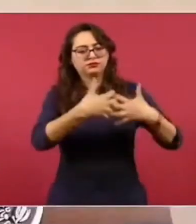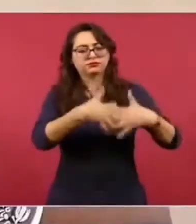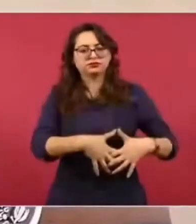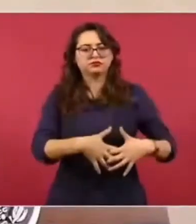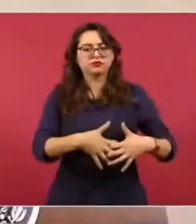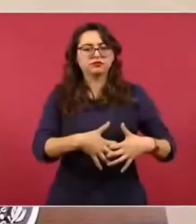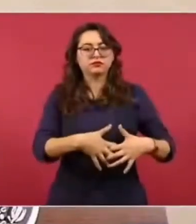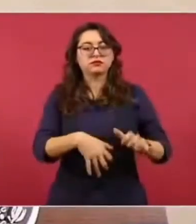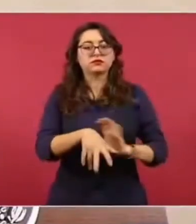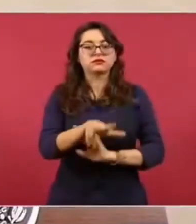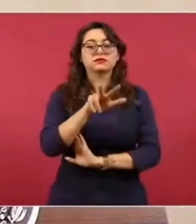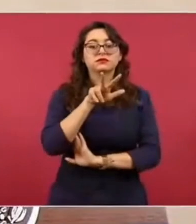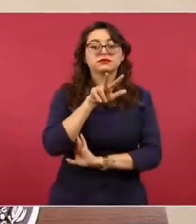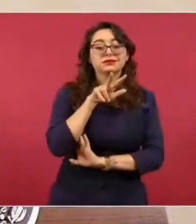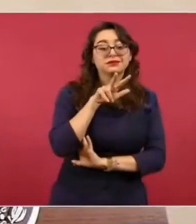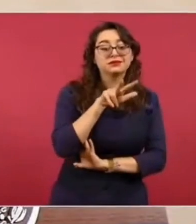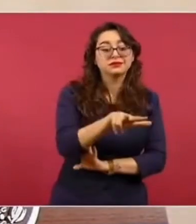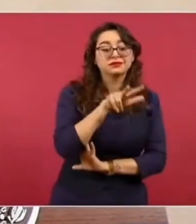18, perdón.